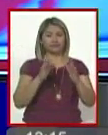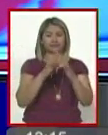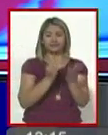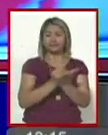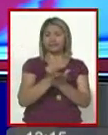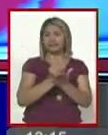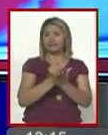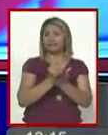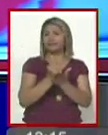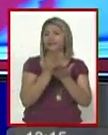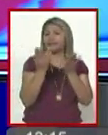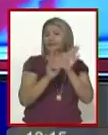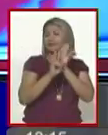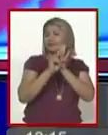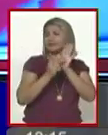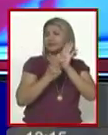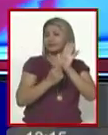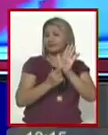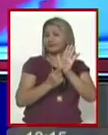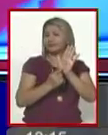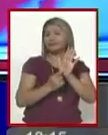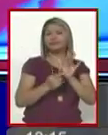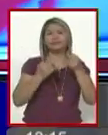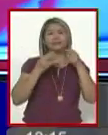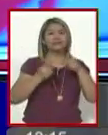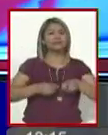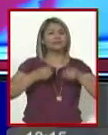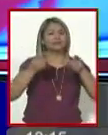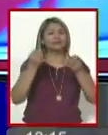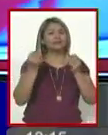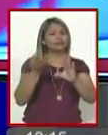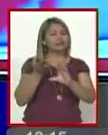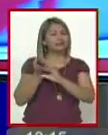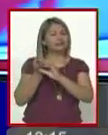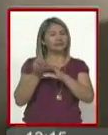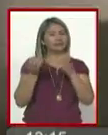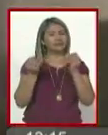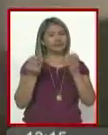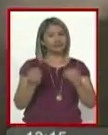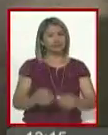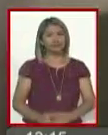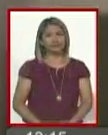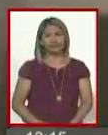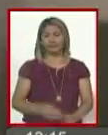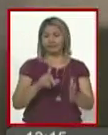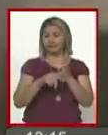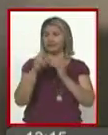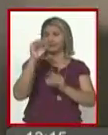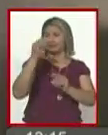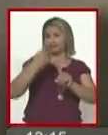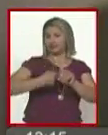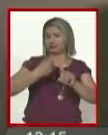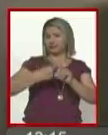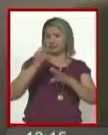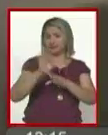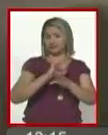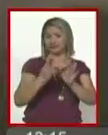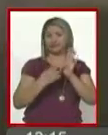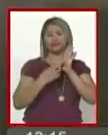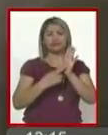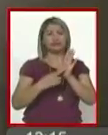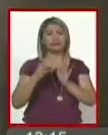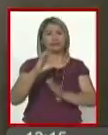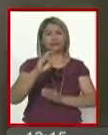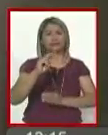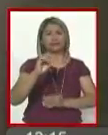unos videos donde denuncian a la ex autoridad de hechos de corrupción. Después de 9 meses en la función de representante